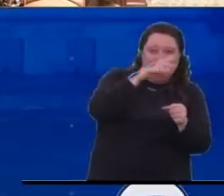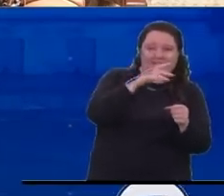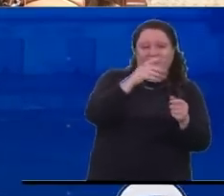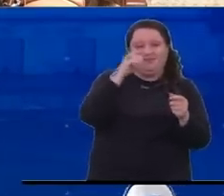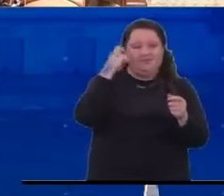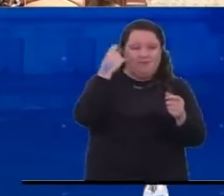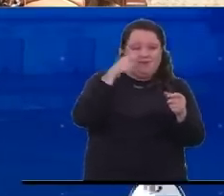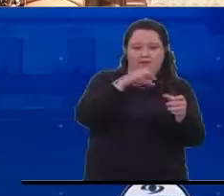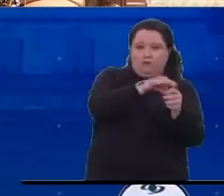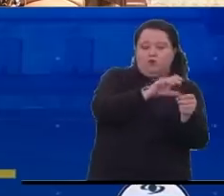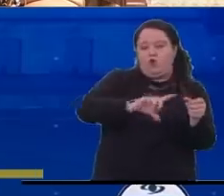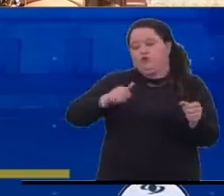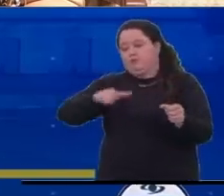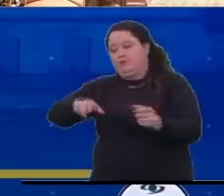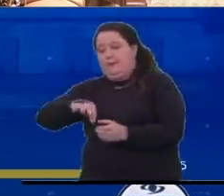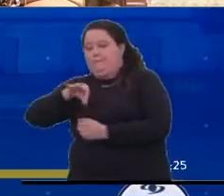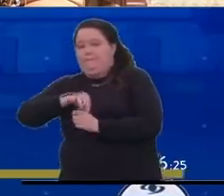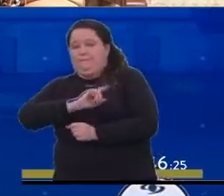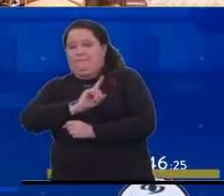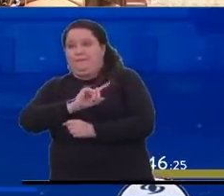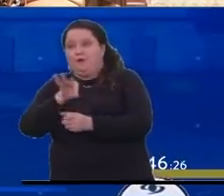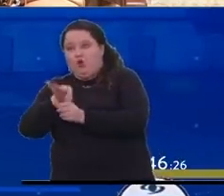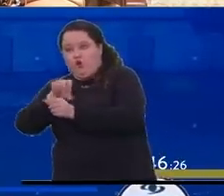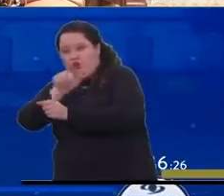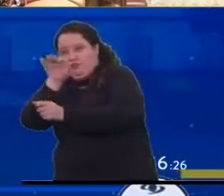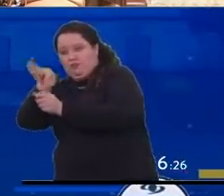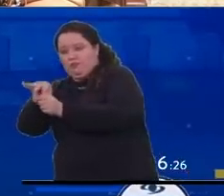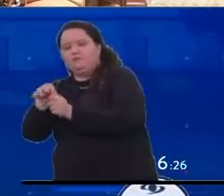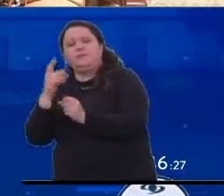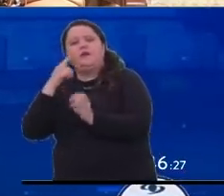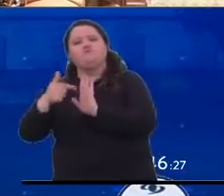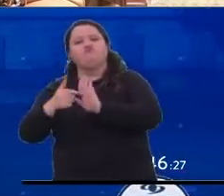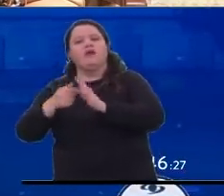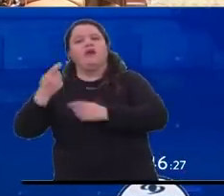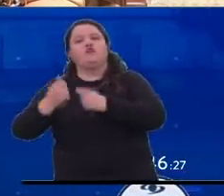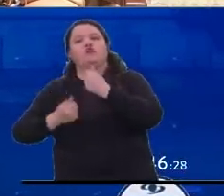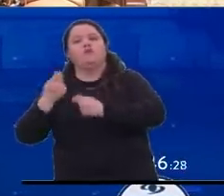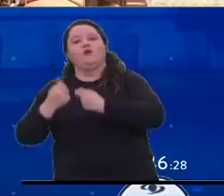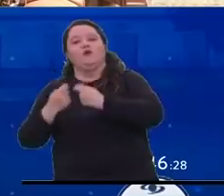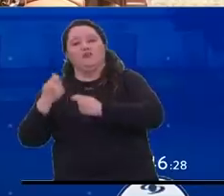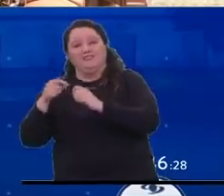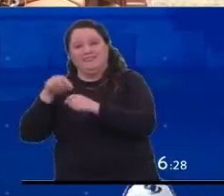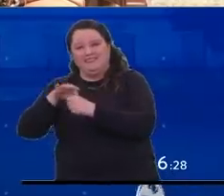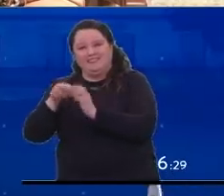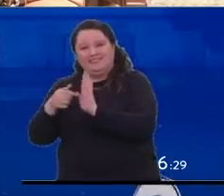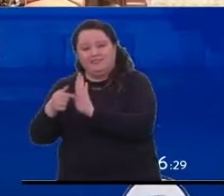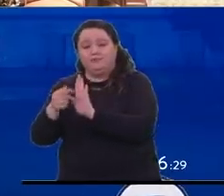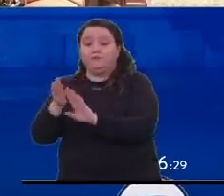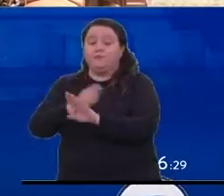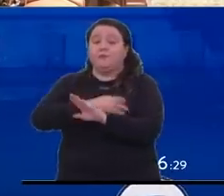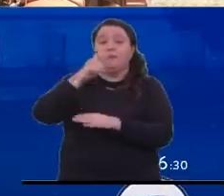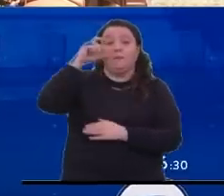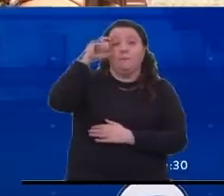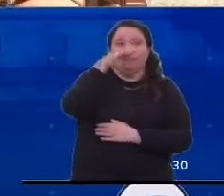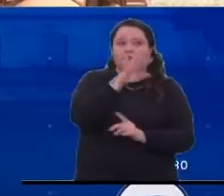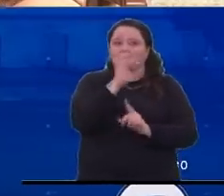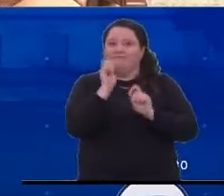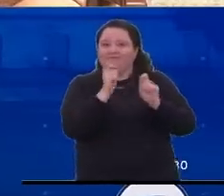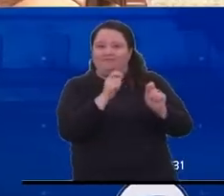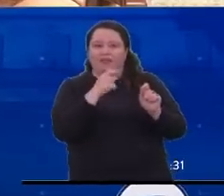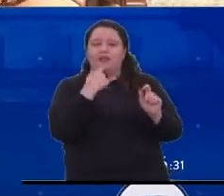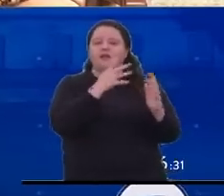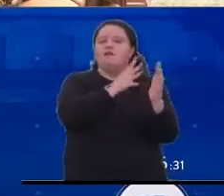representa. Modelo económico. Ha dicho en su discurso el presidente electo Gustavo